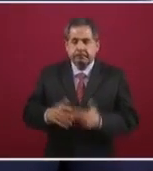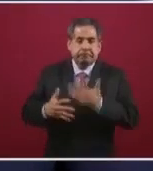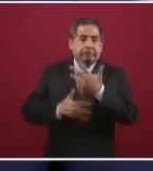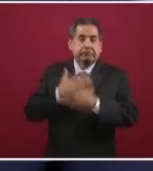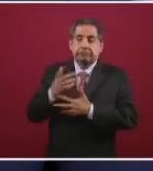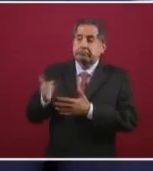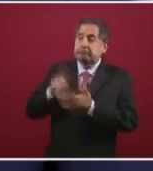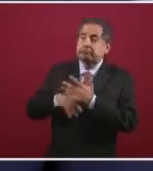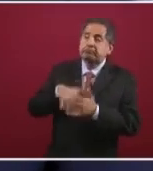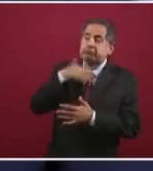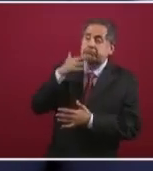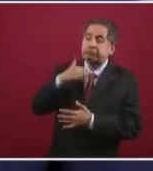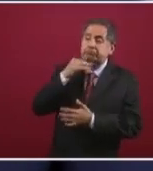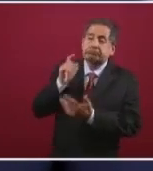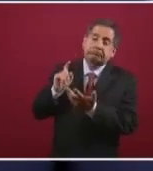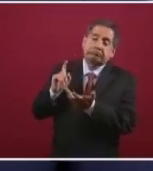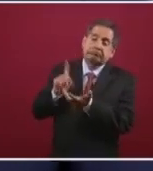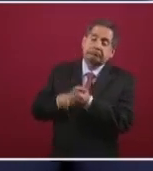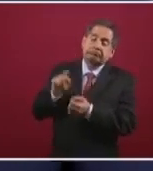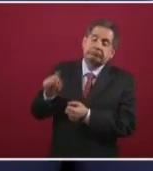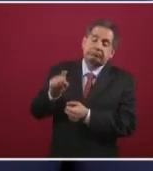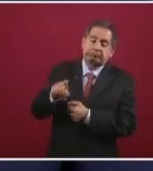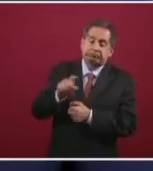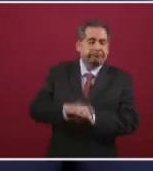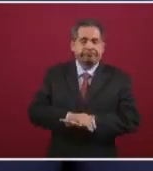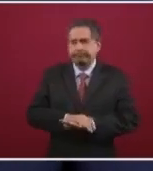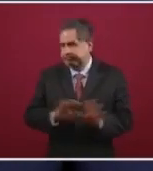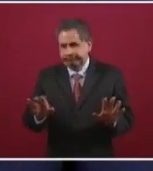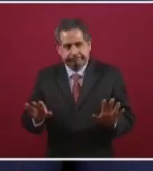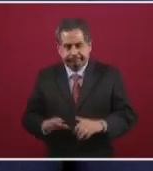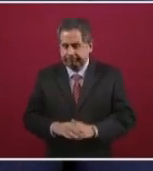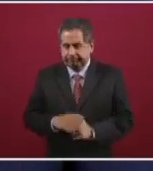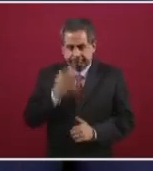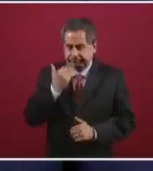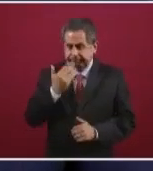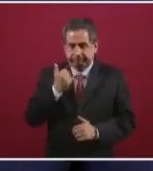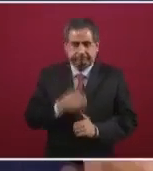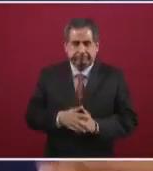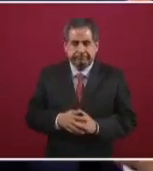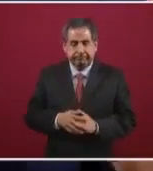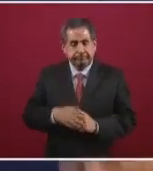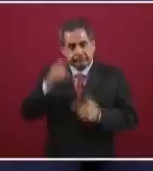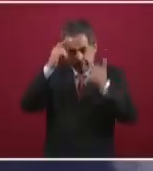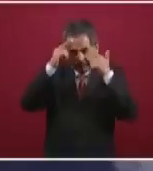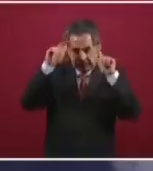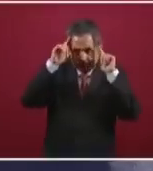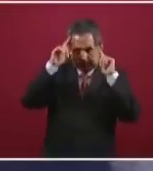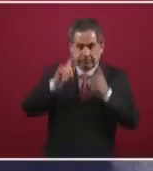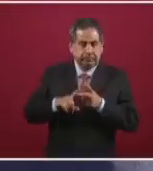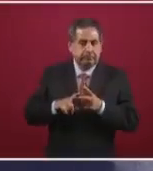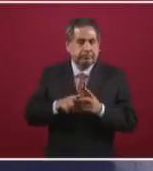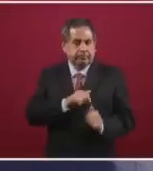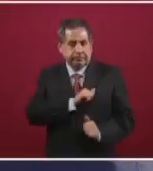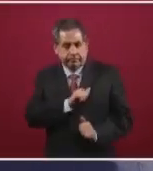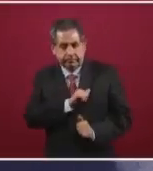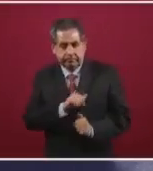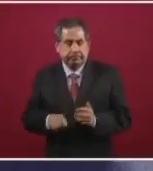escándalos de corrupción en Marina, en la defensa.